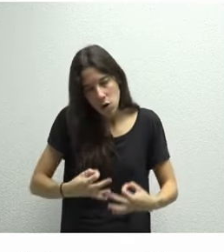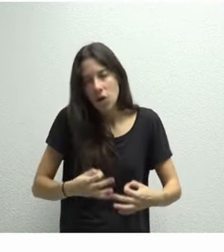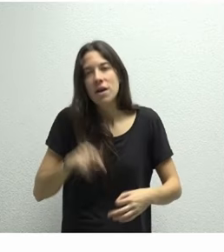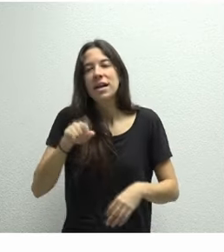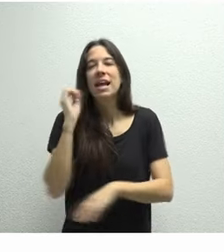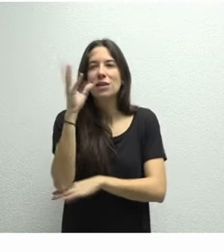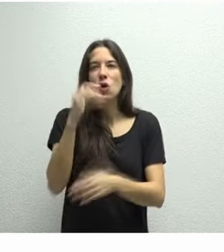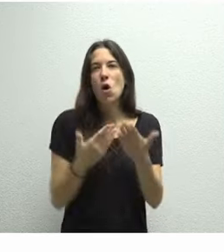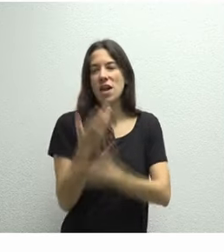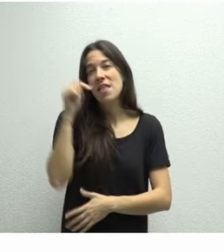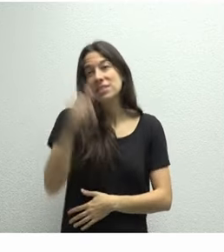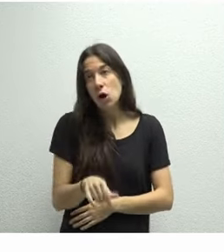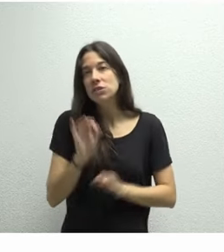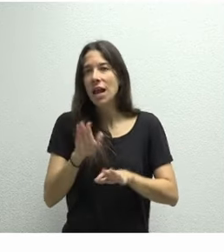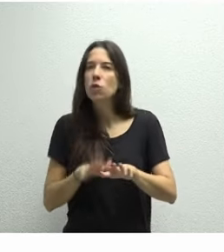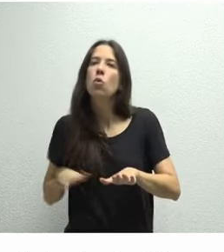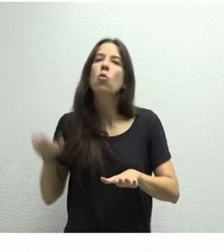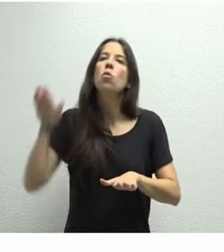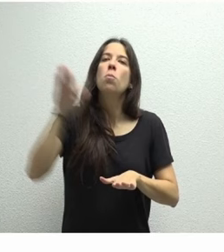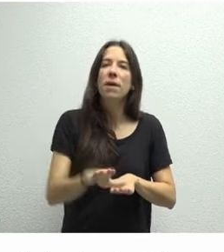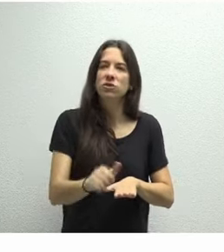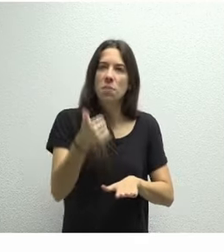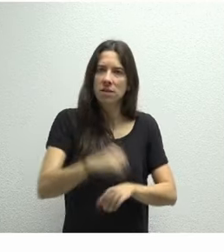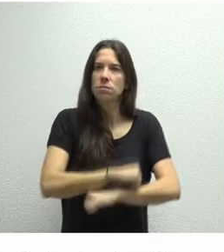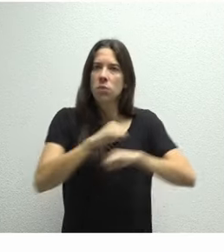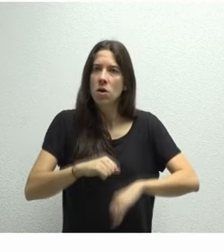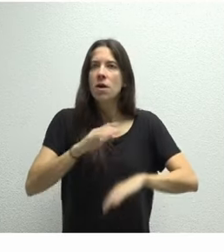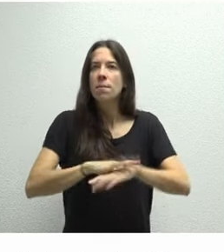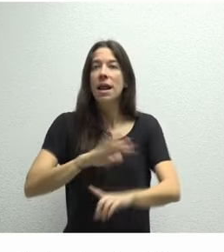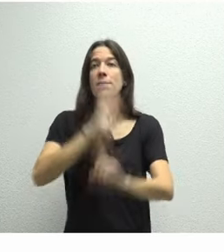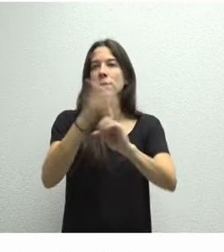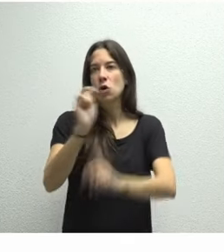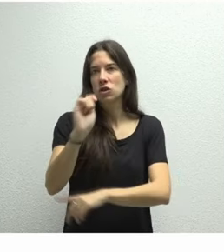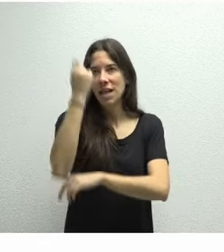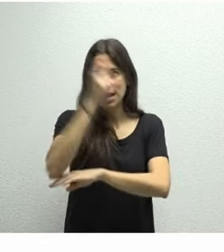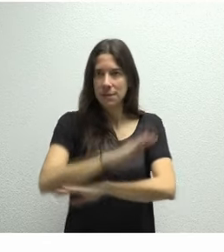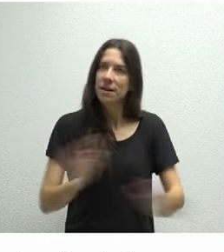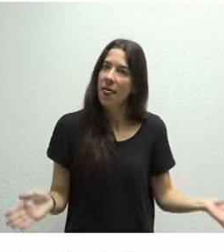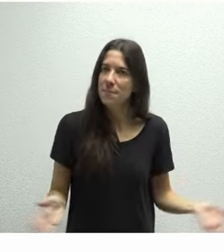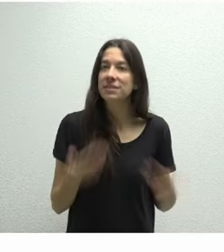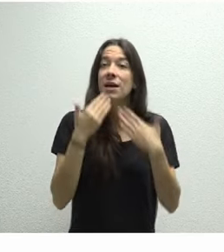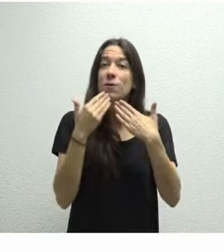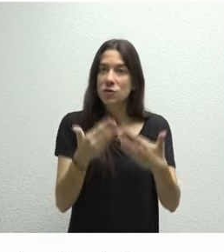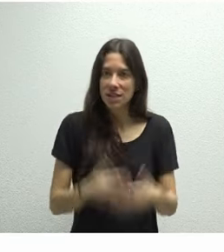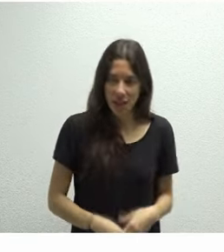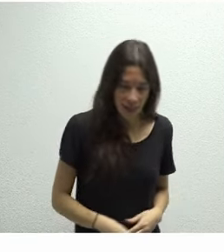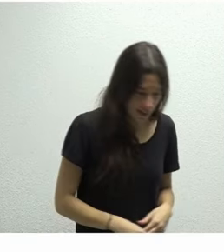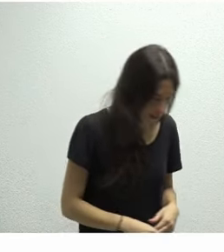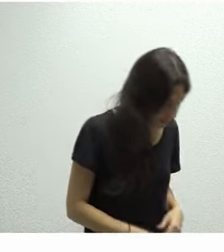jornadas sean un paso más para alcanzar esa utopía nada más Muchas